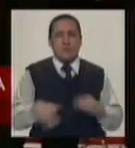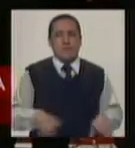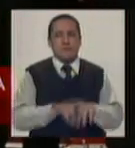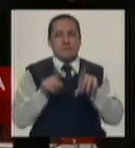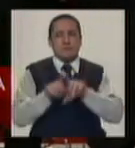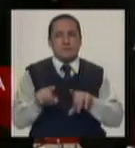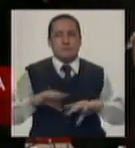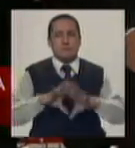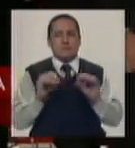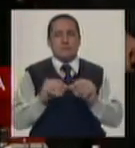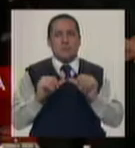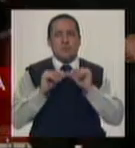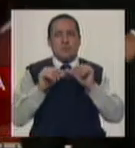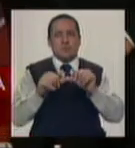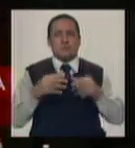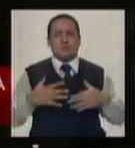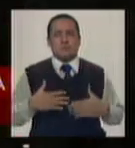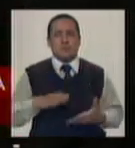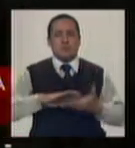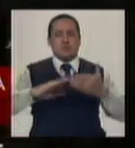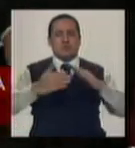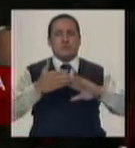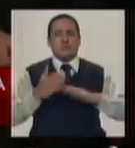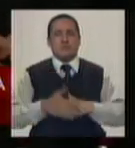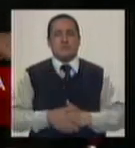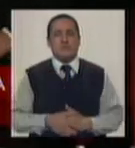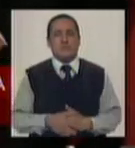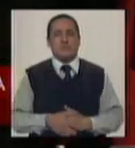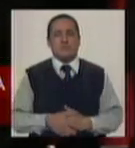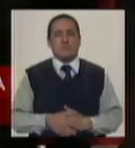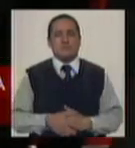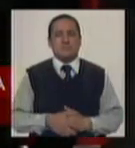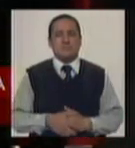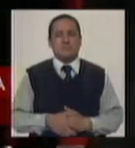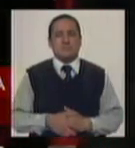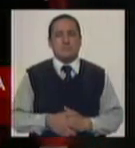mantiene en nuestras sociedades.